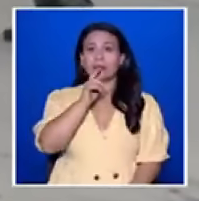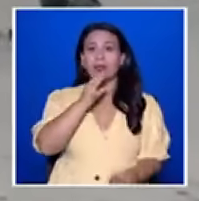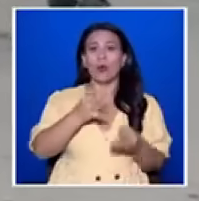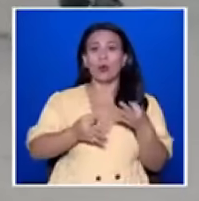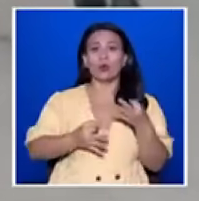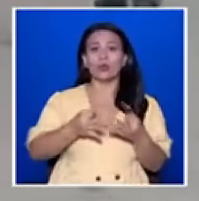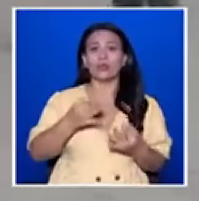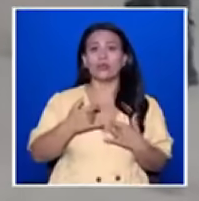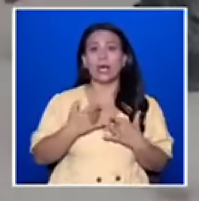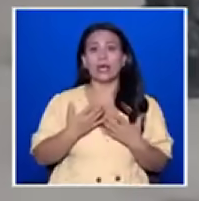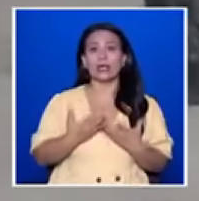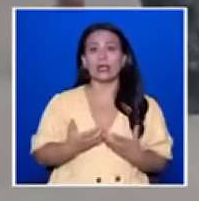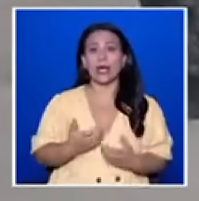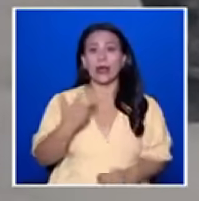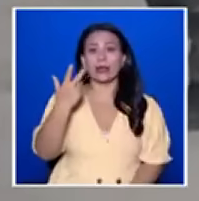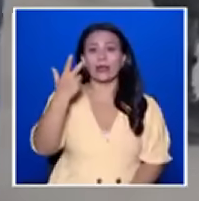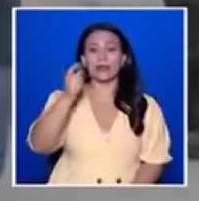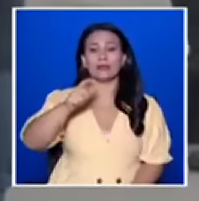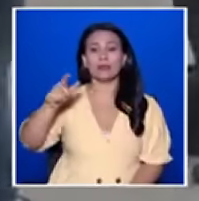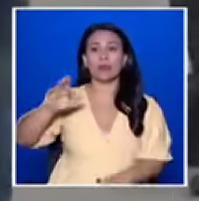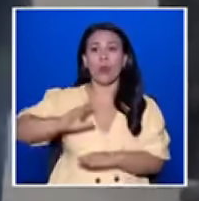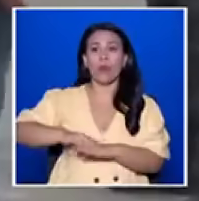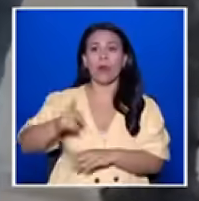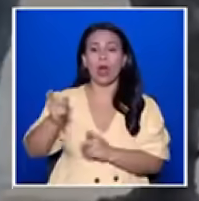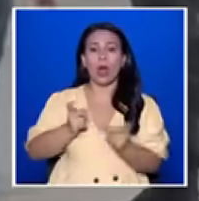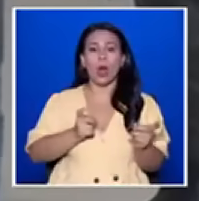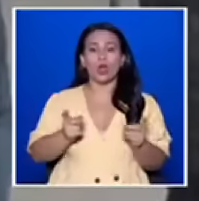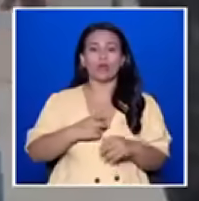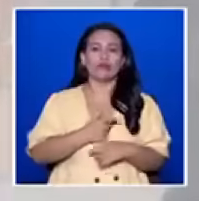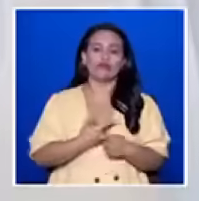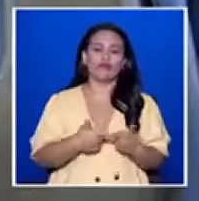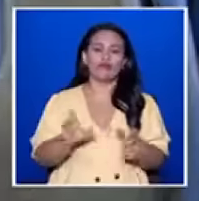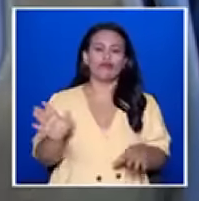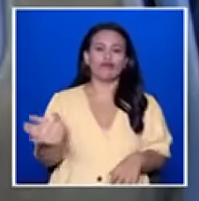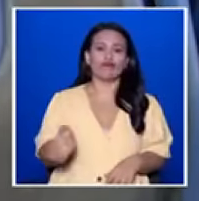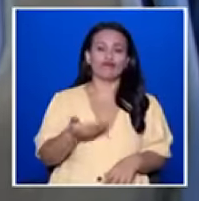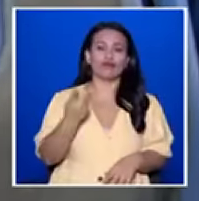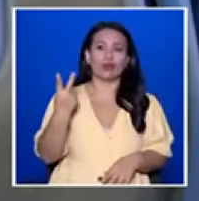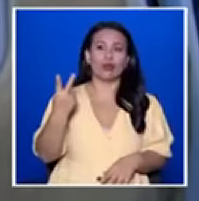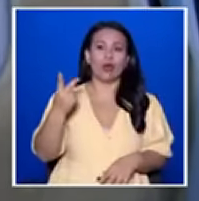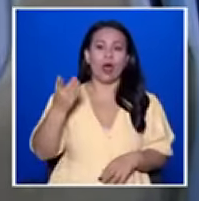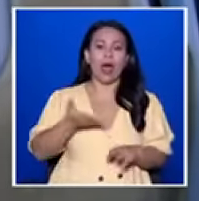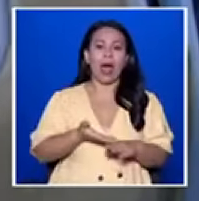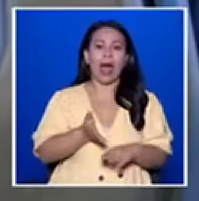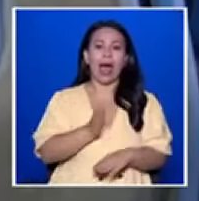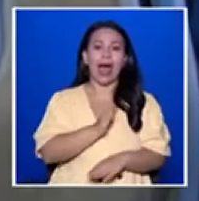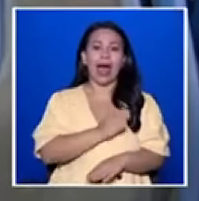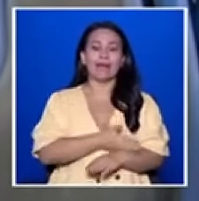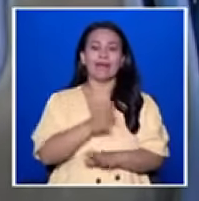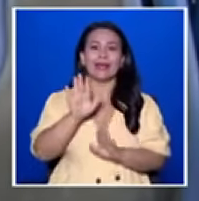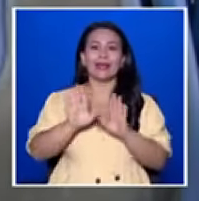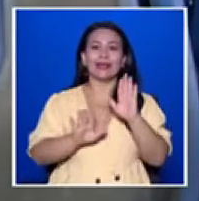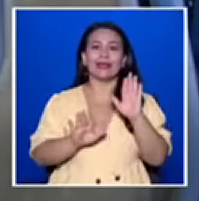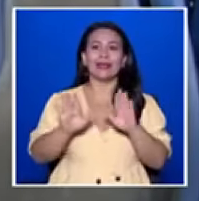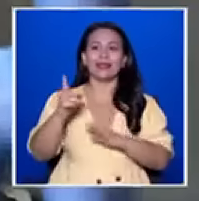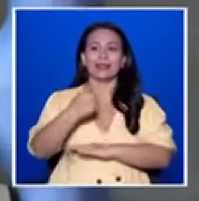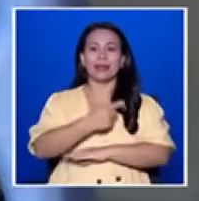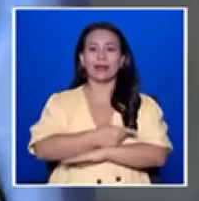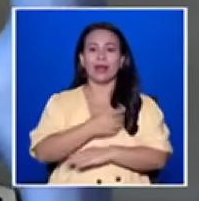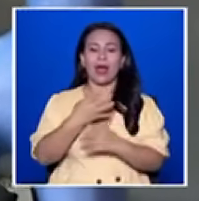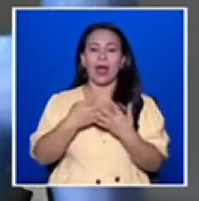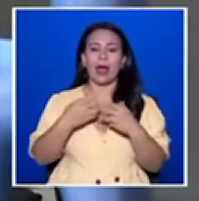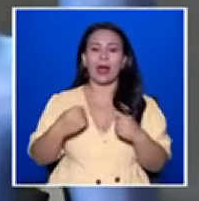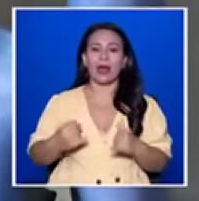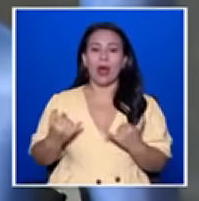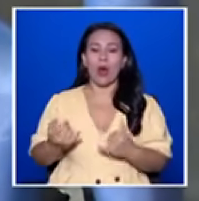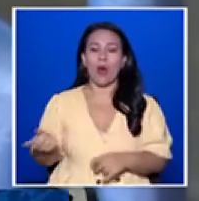justicia, pues 3 de los implicados tenían medidas sustitutivas. 2 habían salido hace 15 días de la cárcel y